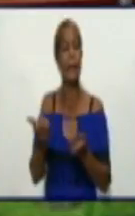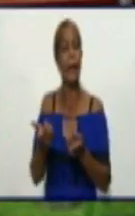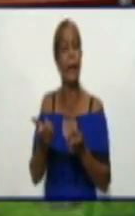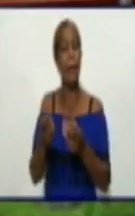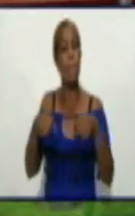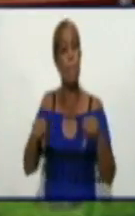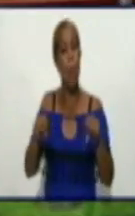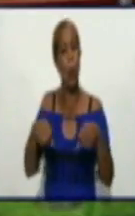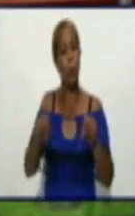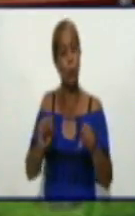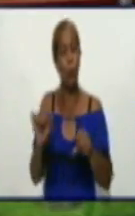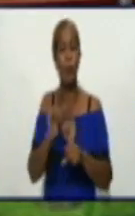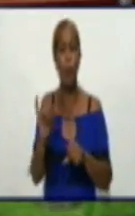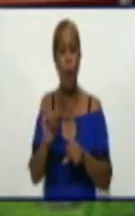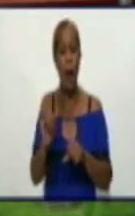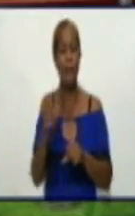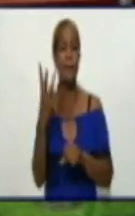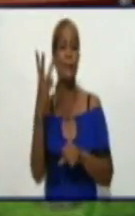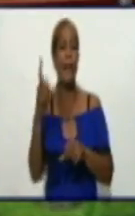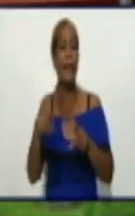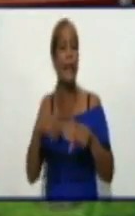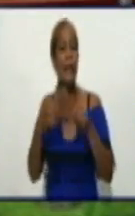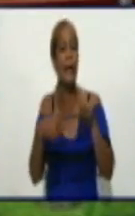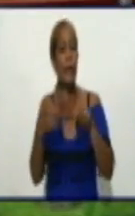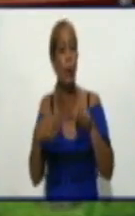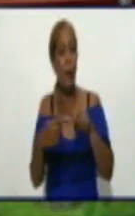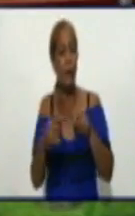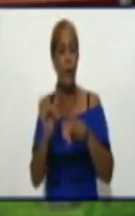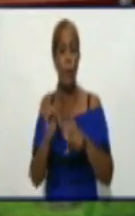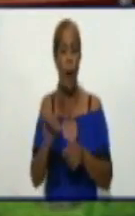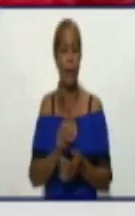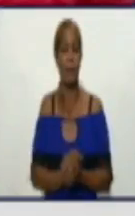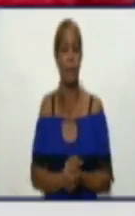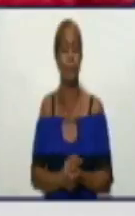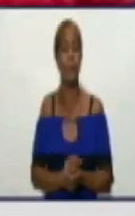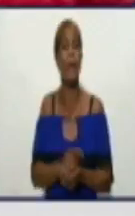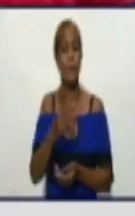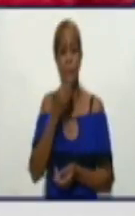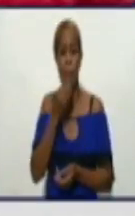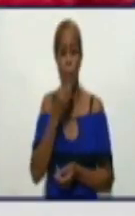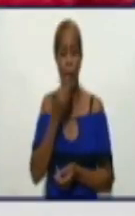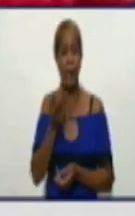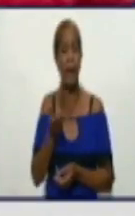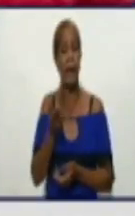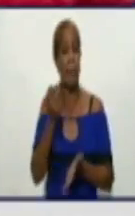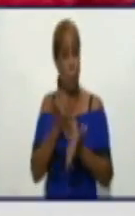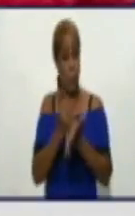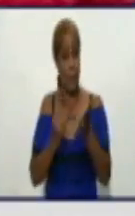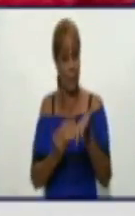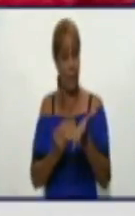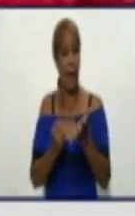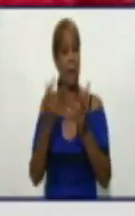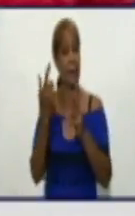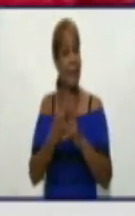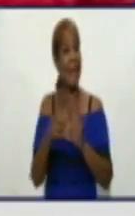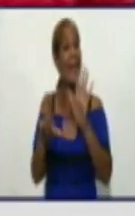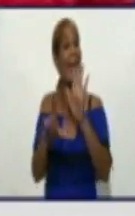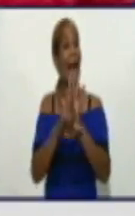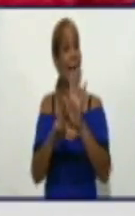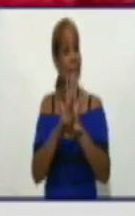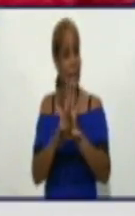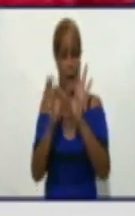los conocidos Rikimbili, y que se puedan registrar y además legalizar como está